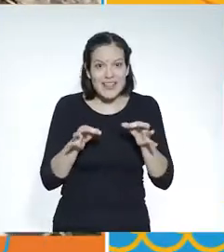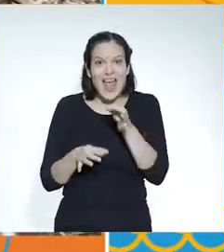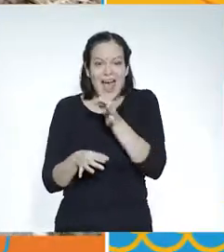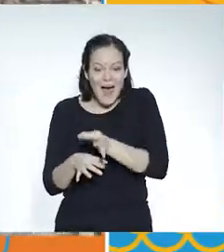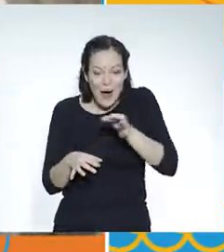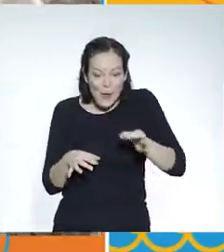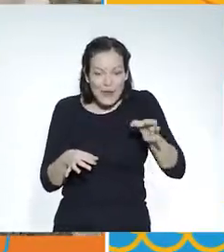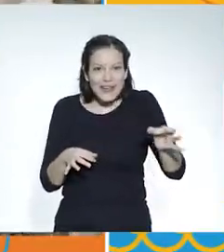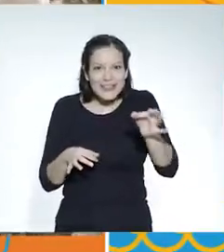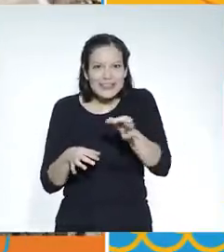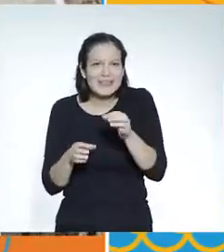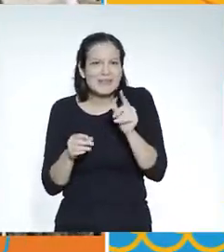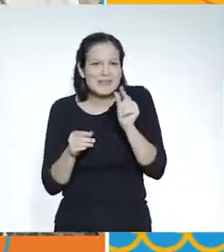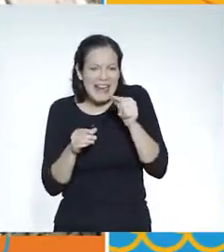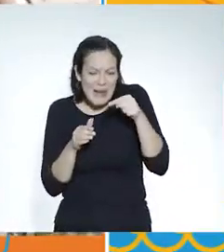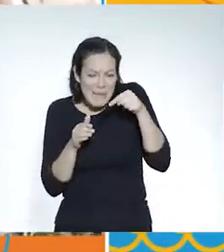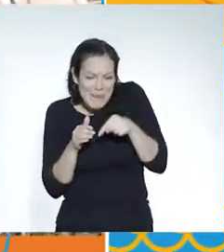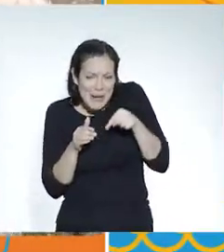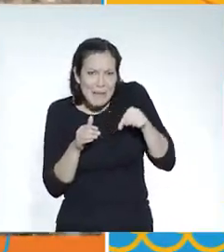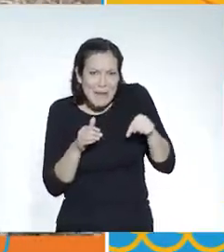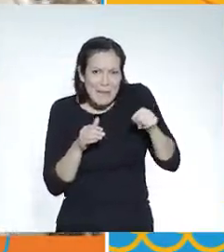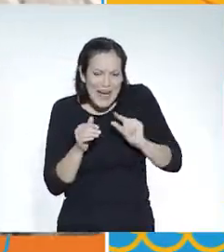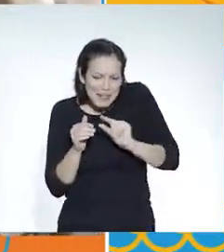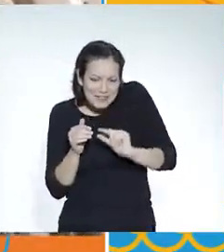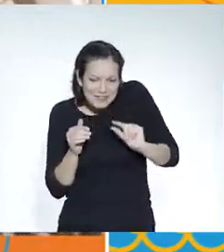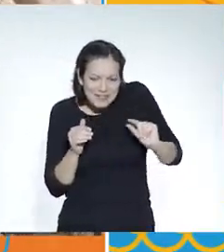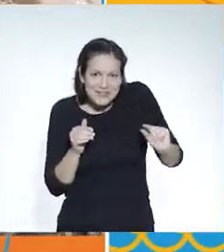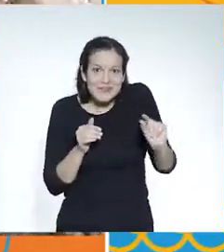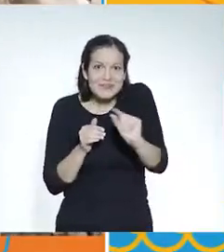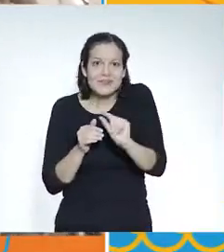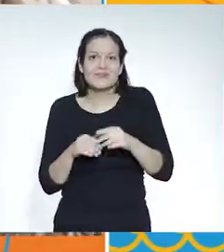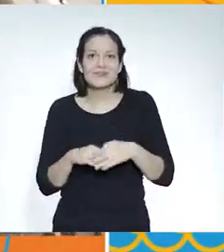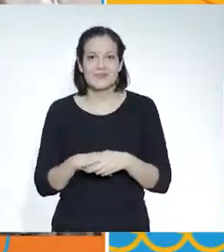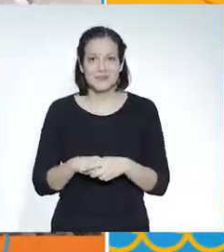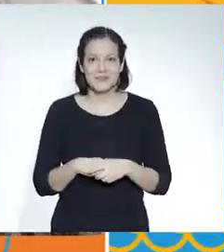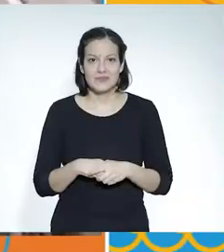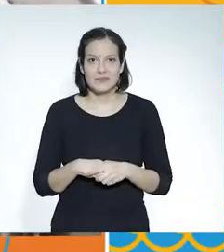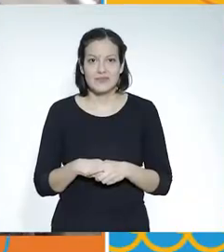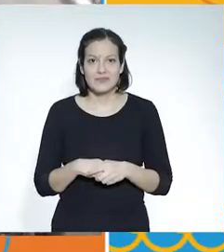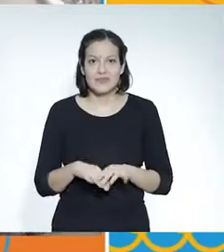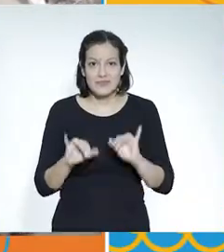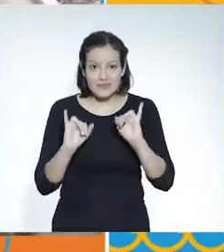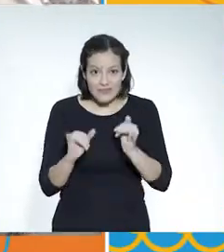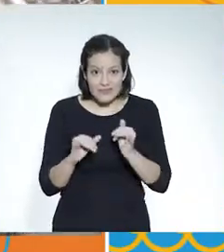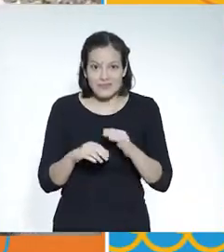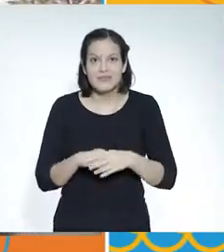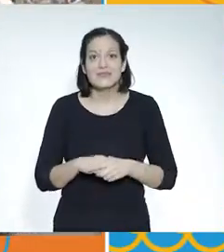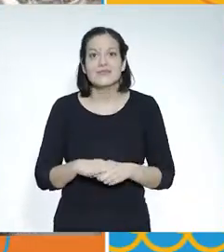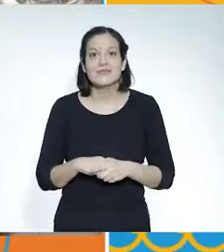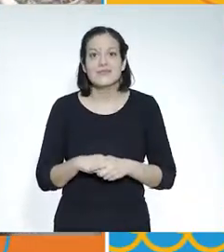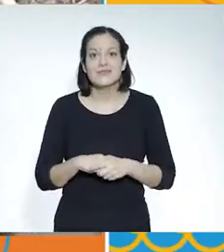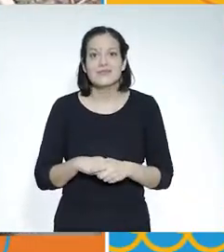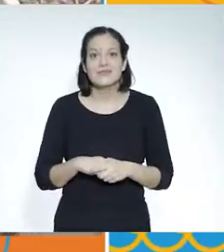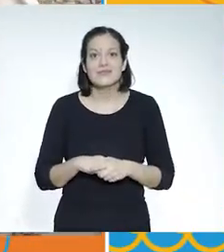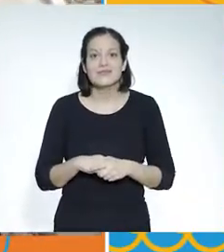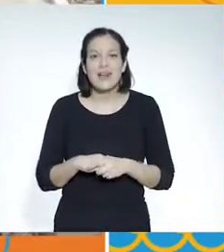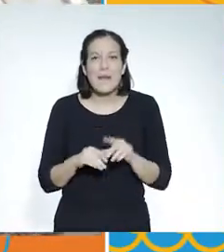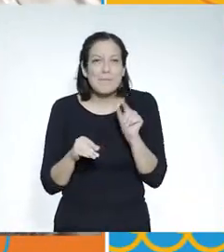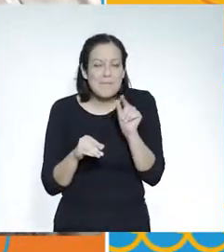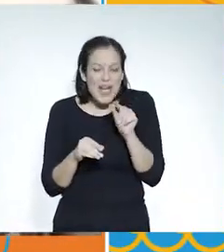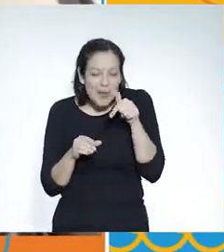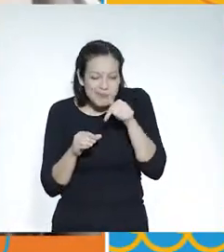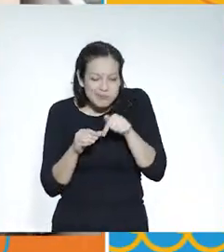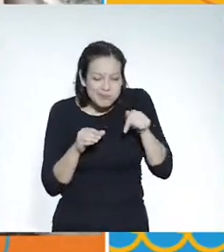agujerito apenas profundo. Y una penita. Apenita. ¿Sí? Muy.